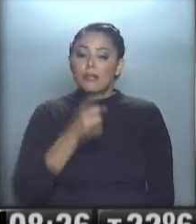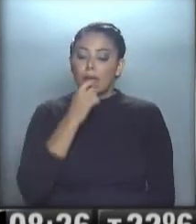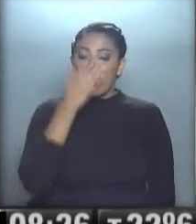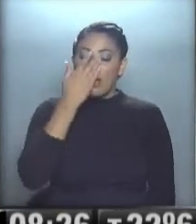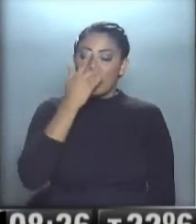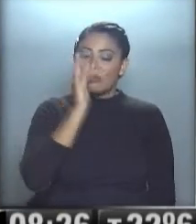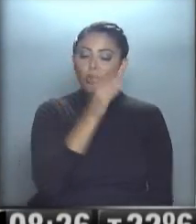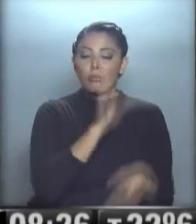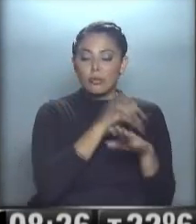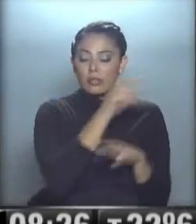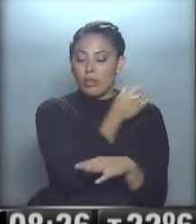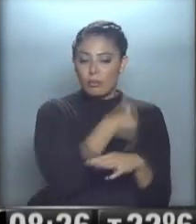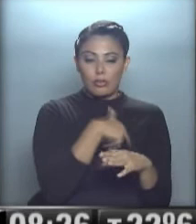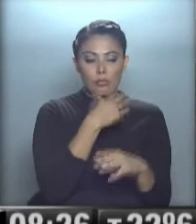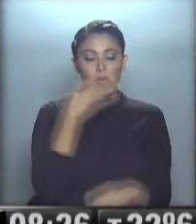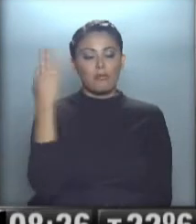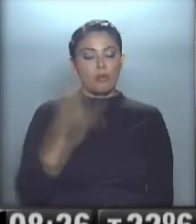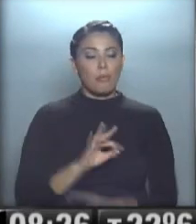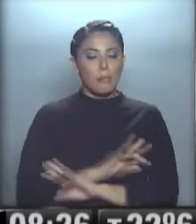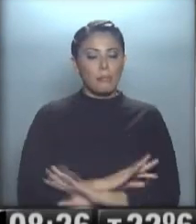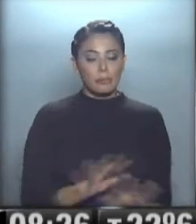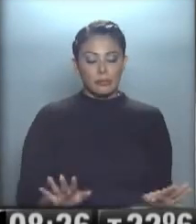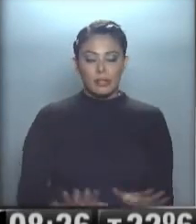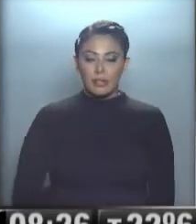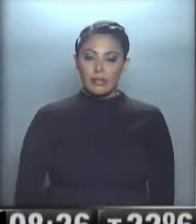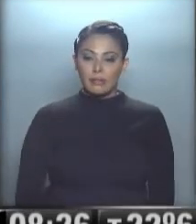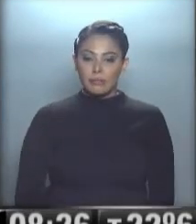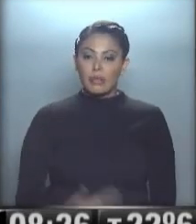disponer del Estado lo va a ejercer activamente